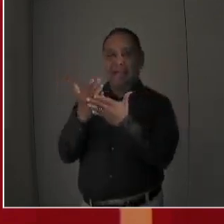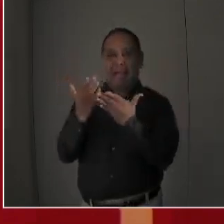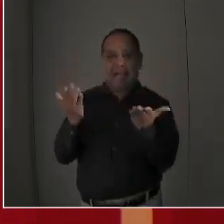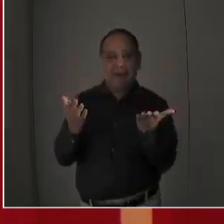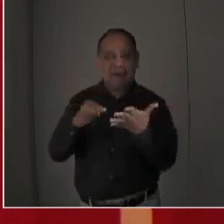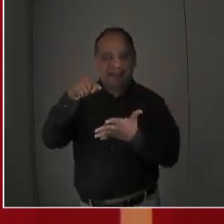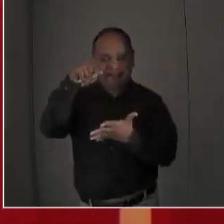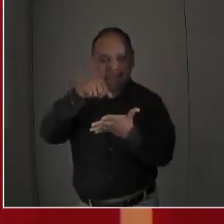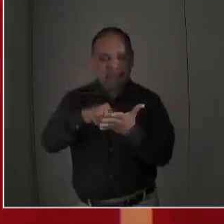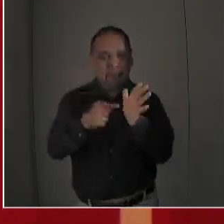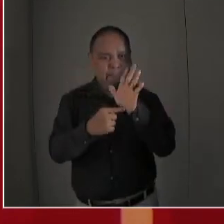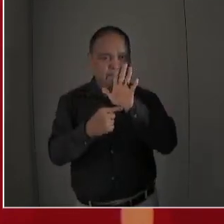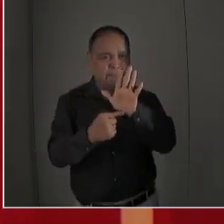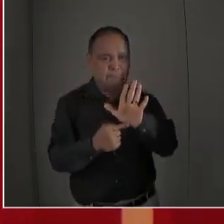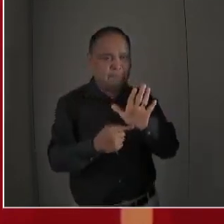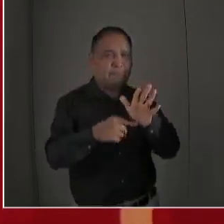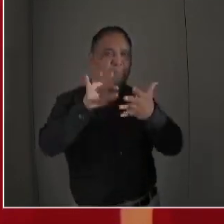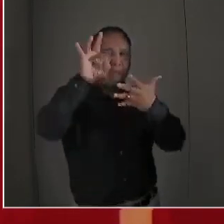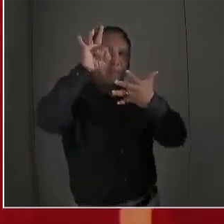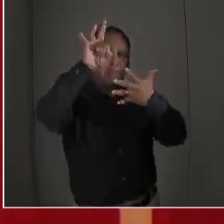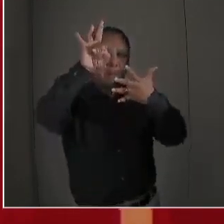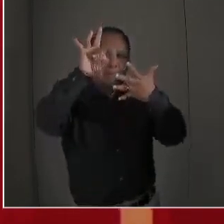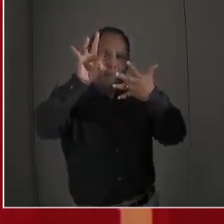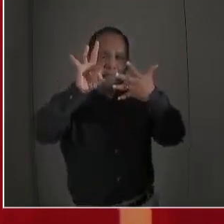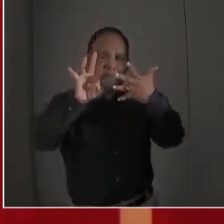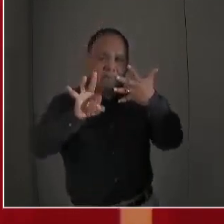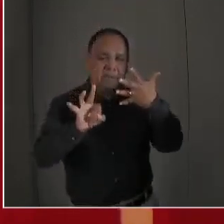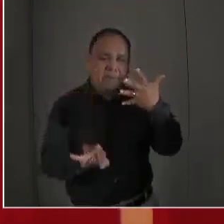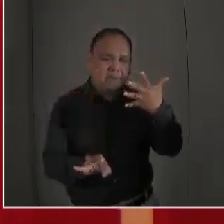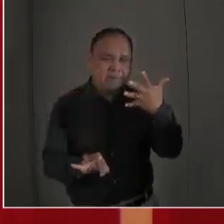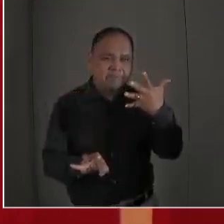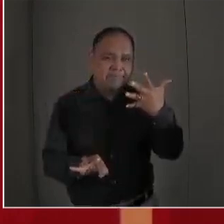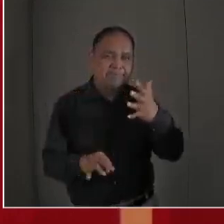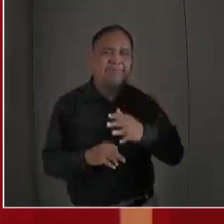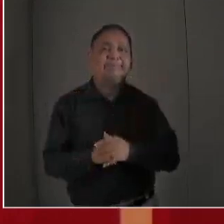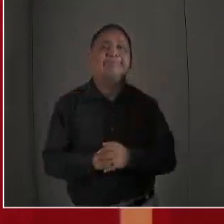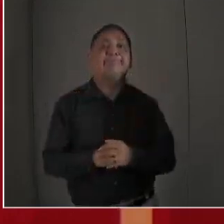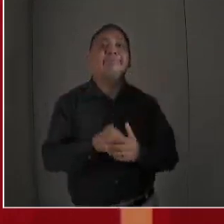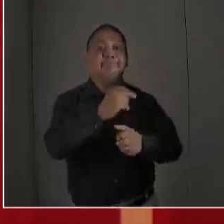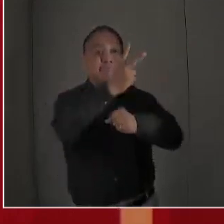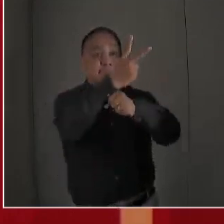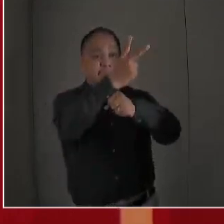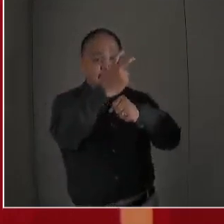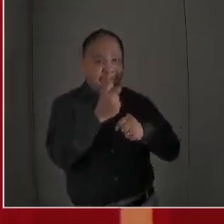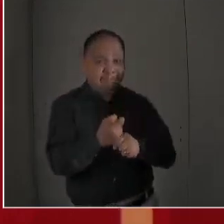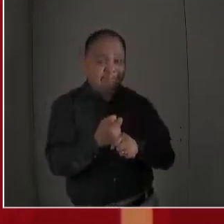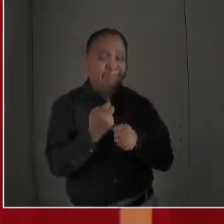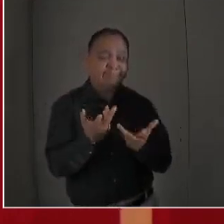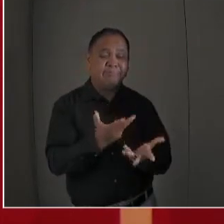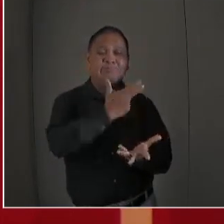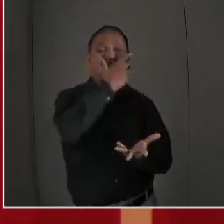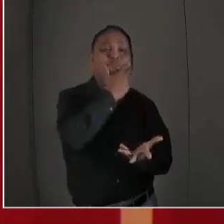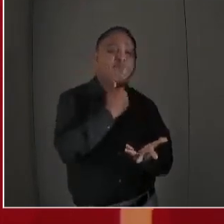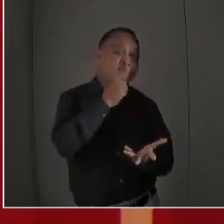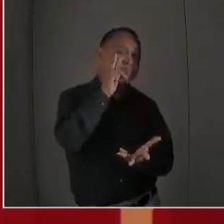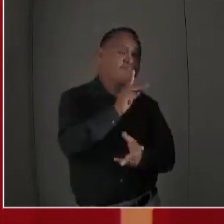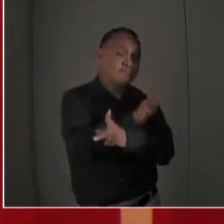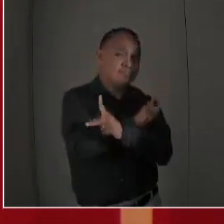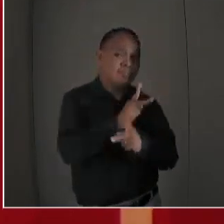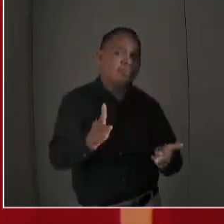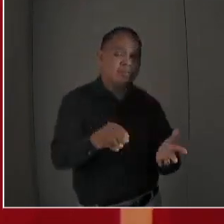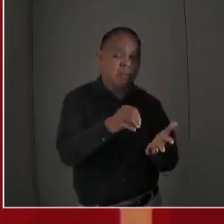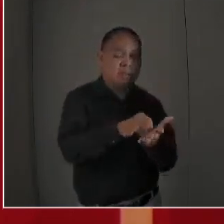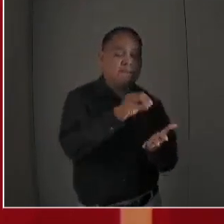tener estos postulados morenistas. La convocatoria es que todas y todos ustedes lo puedan